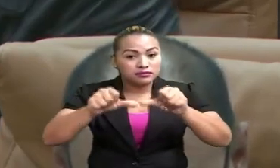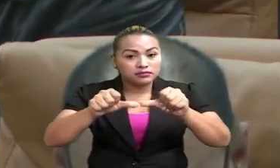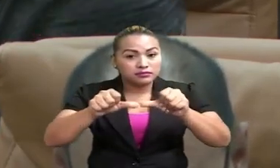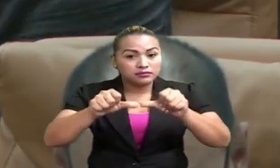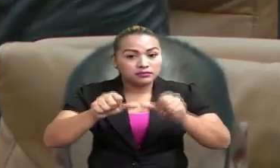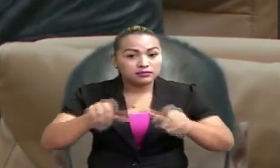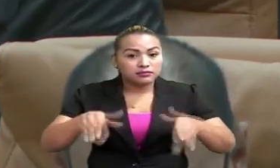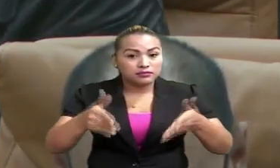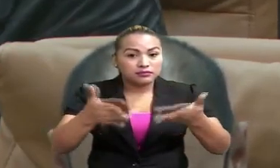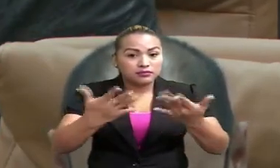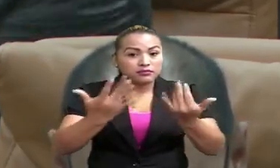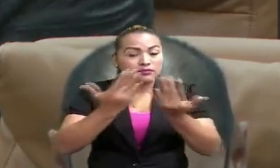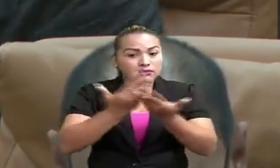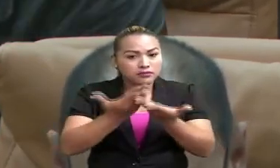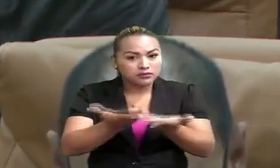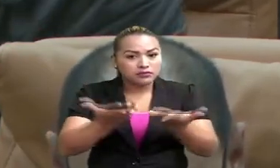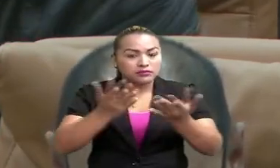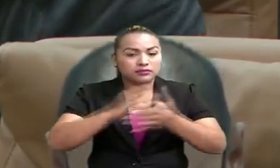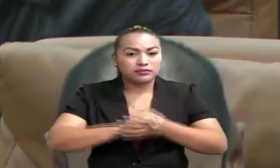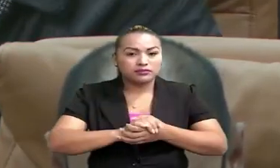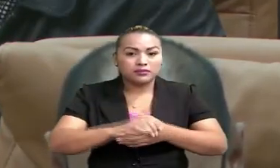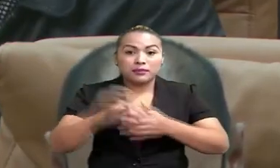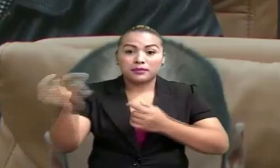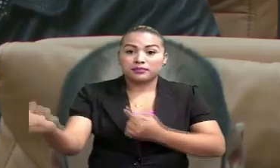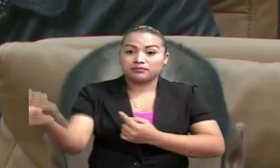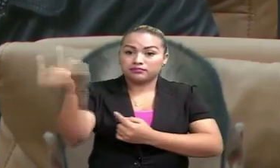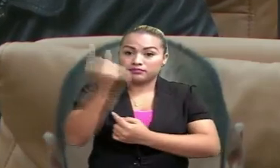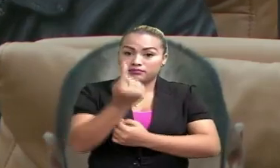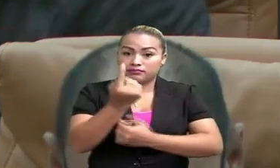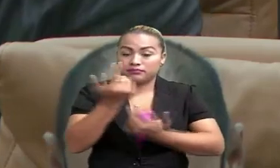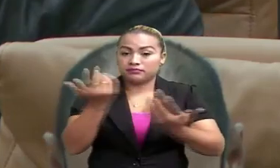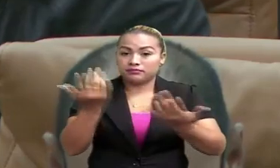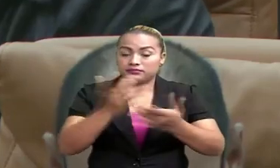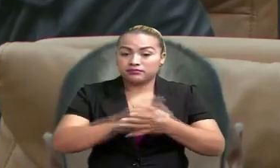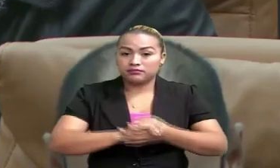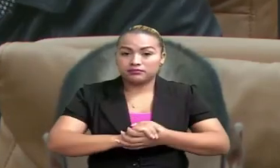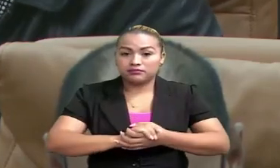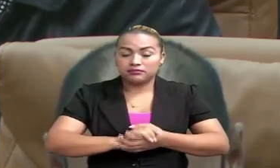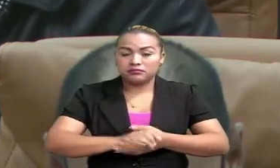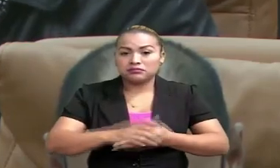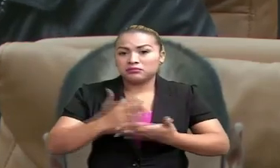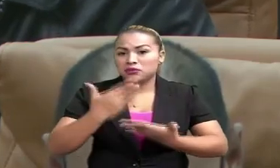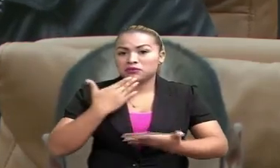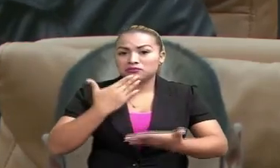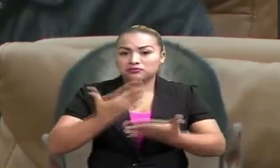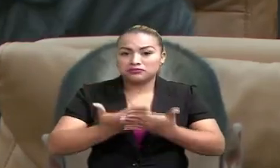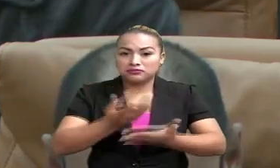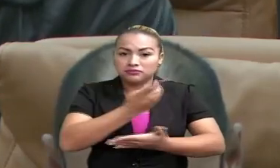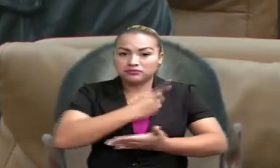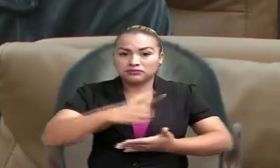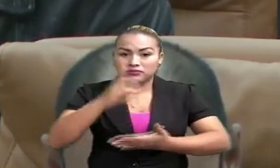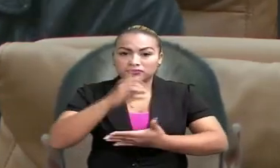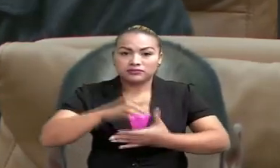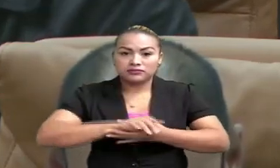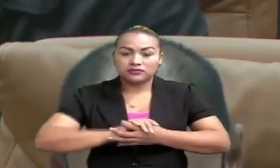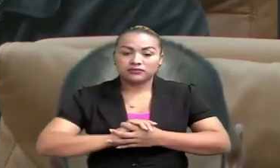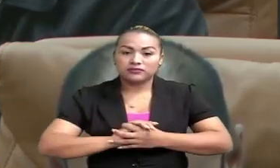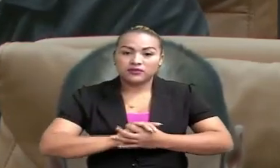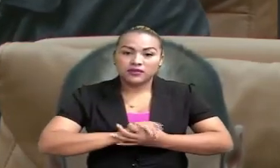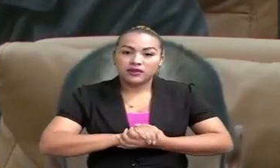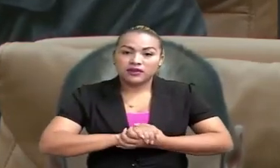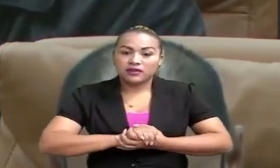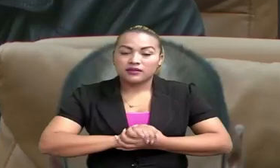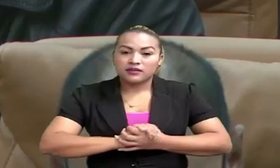pobreza con nosotros. Venga. Hombre, y gracias a Dios, fíjate que la respuesta fue